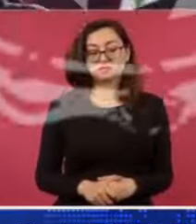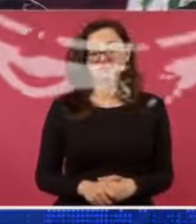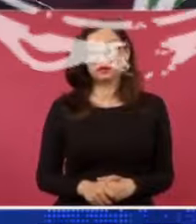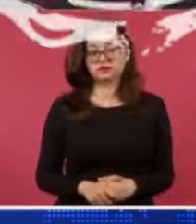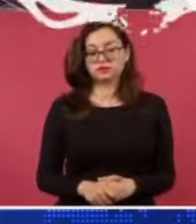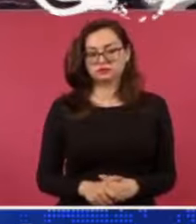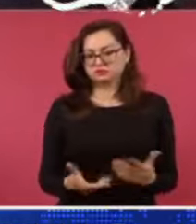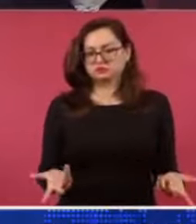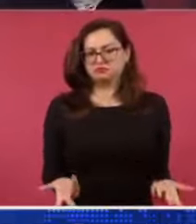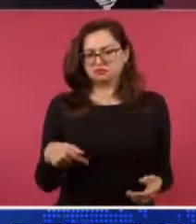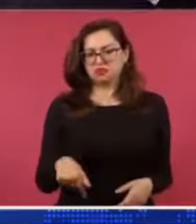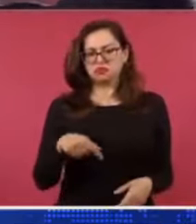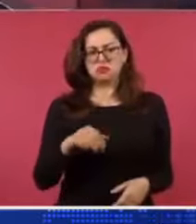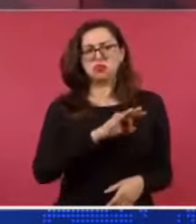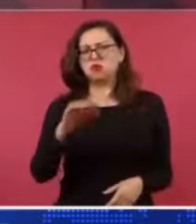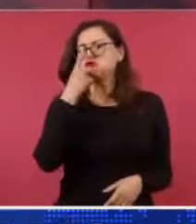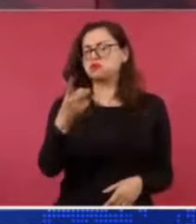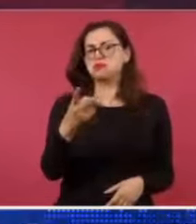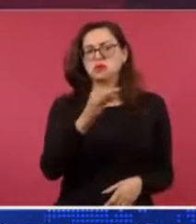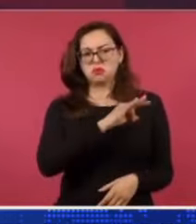Y de una vez, lo digo.